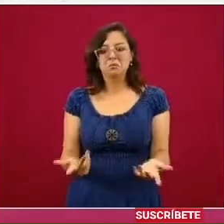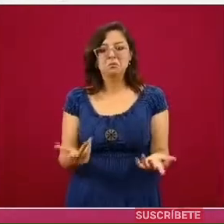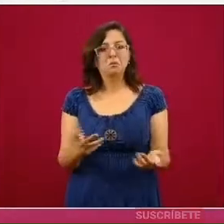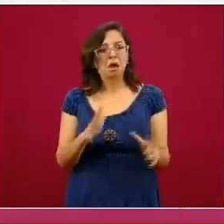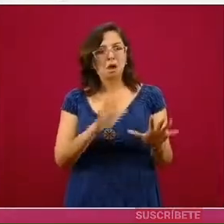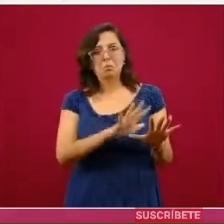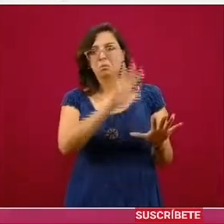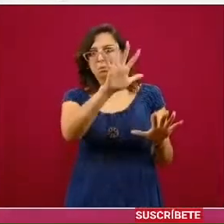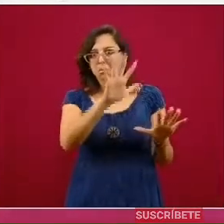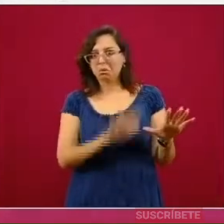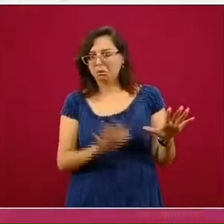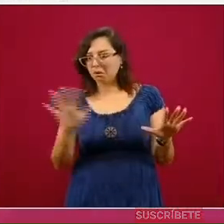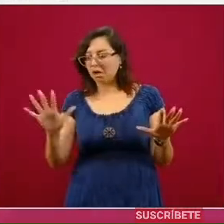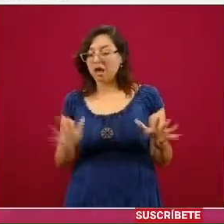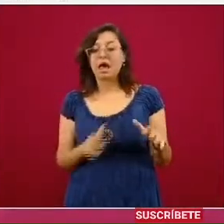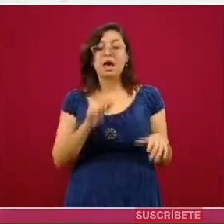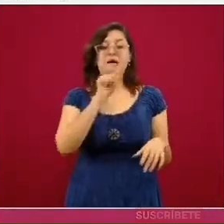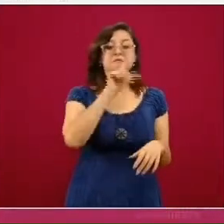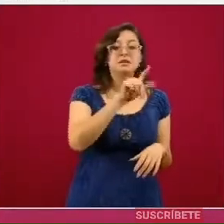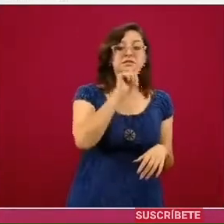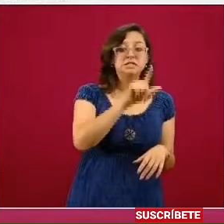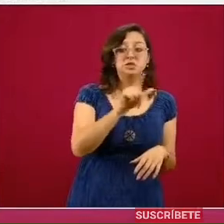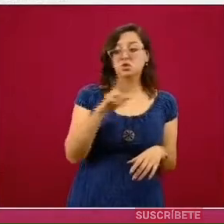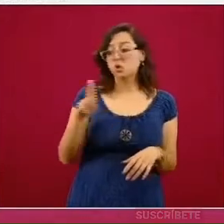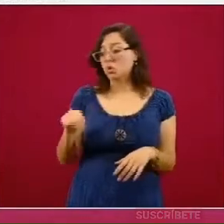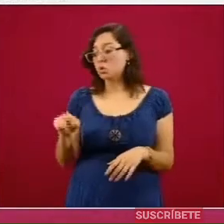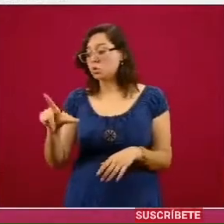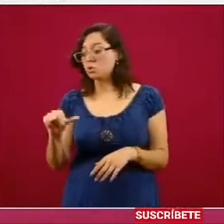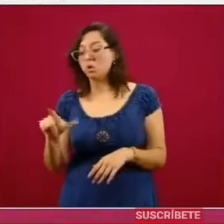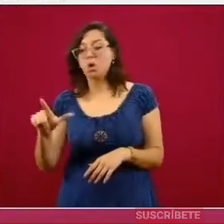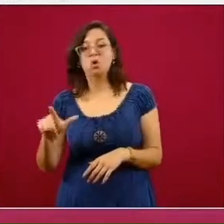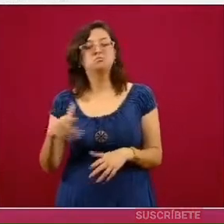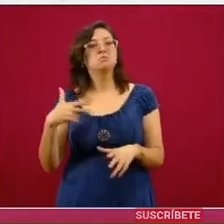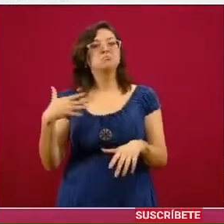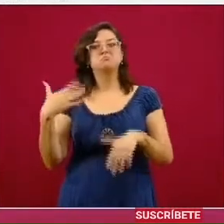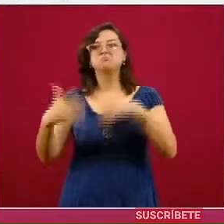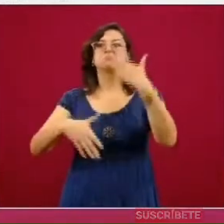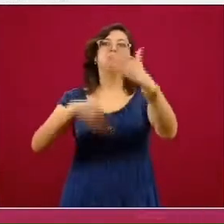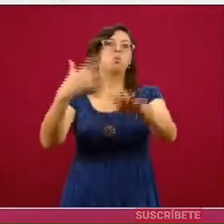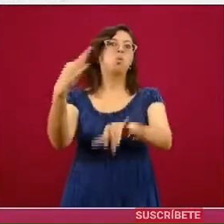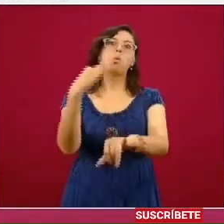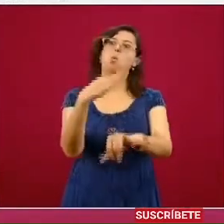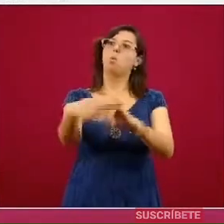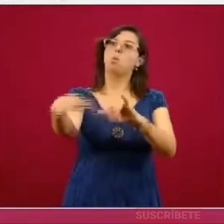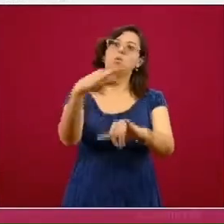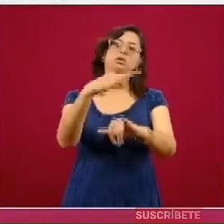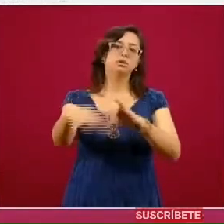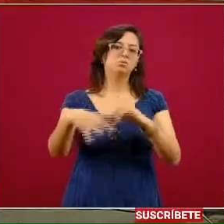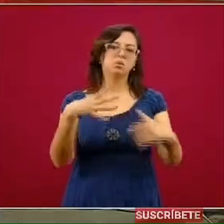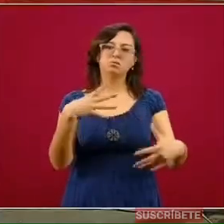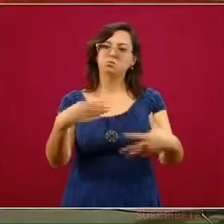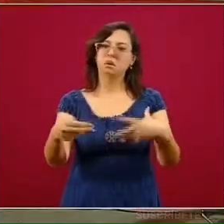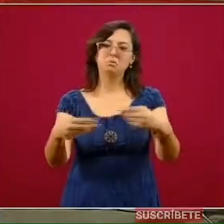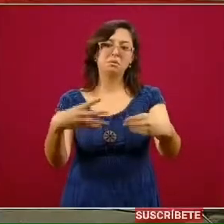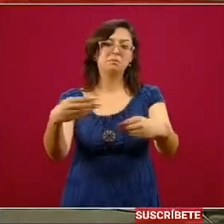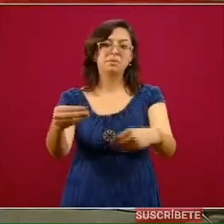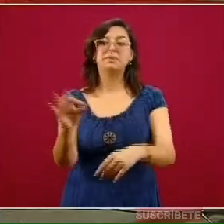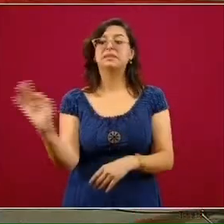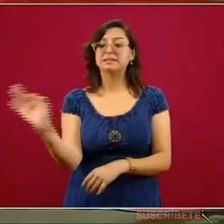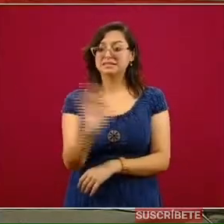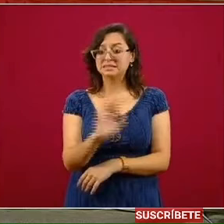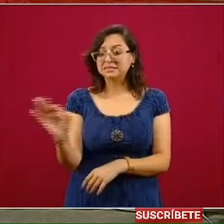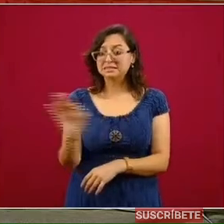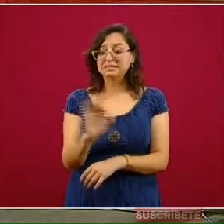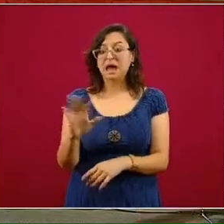como Nuevo León van a tener las últimas epidemias, las últimas curvas epidémicas. Son los dos estados que muy probablemente